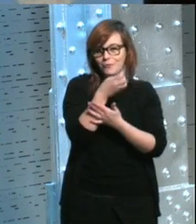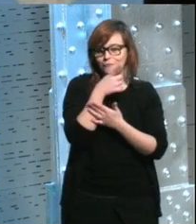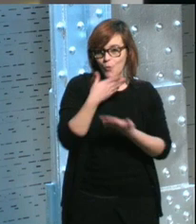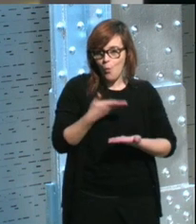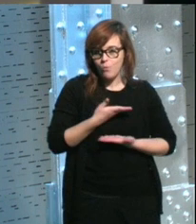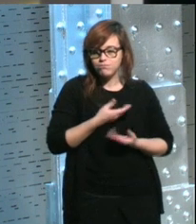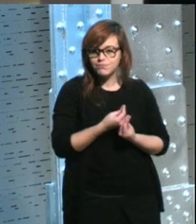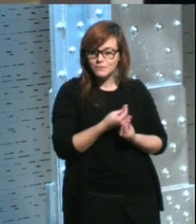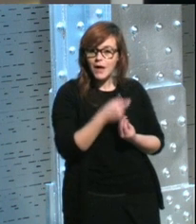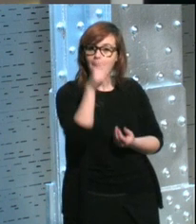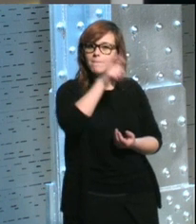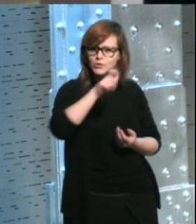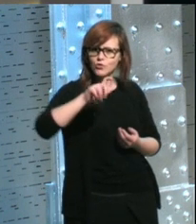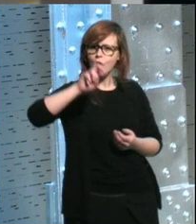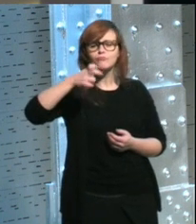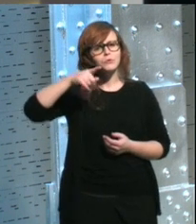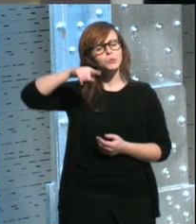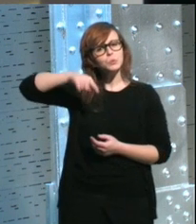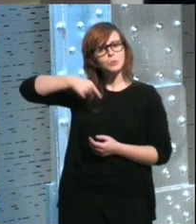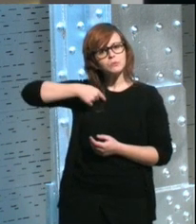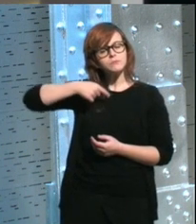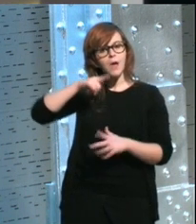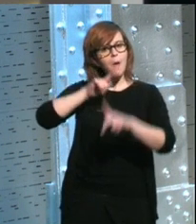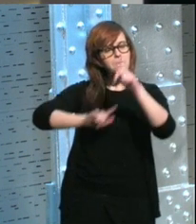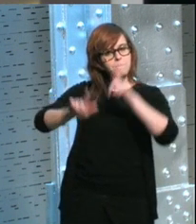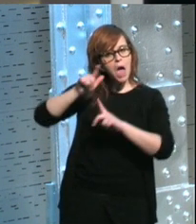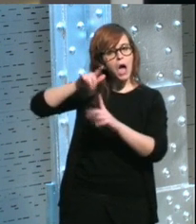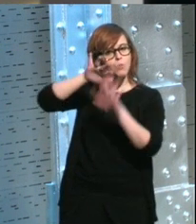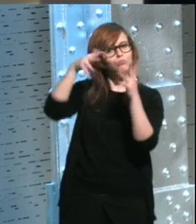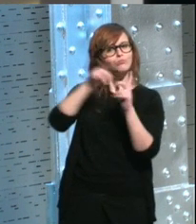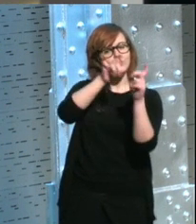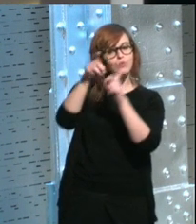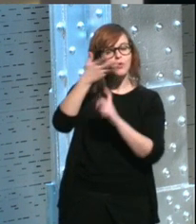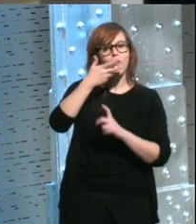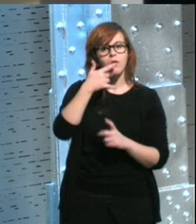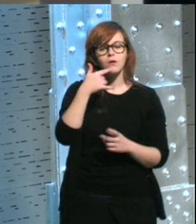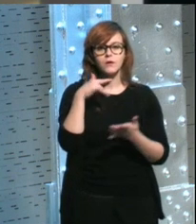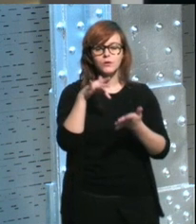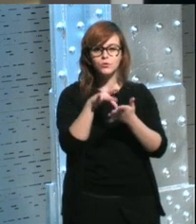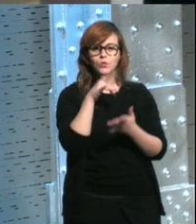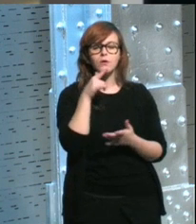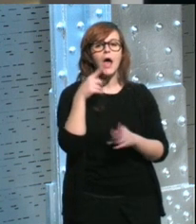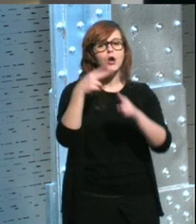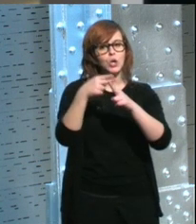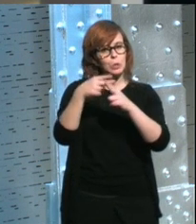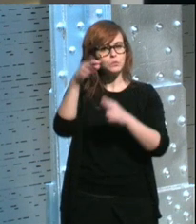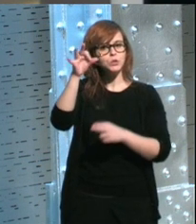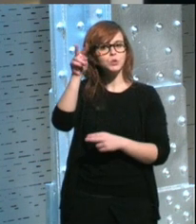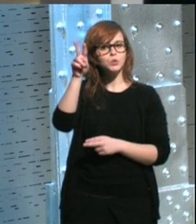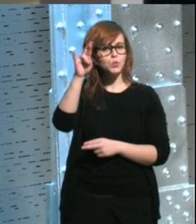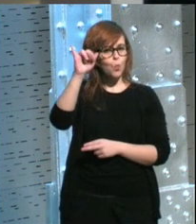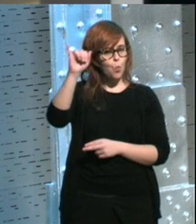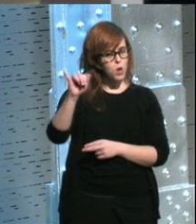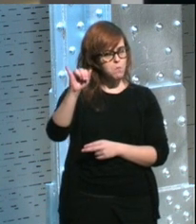algunas personas que encontré en mi viaje alrededor del mundo. Ese señor se llama Rajiv Suri, y es un